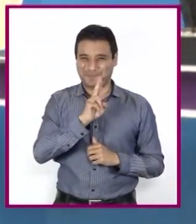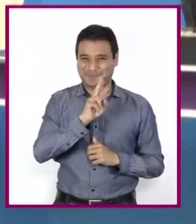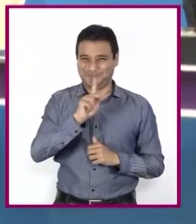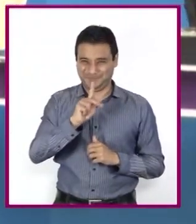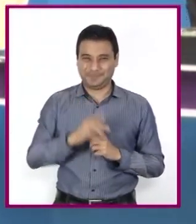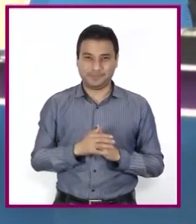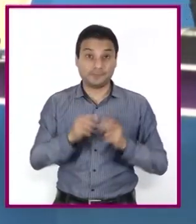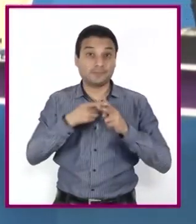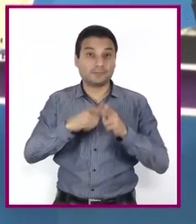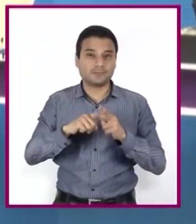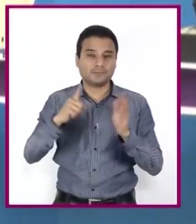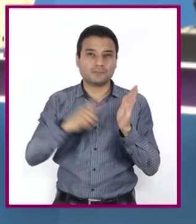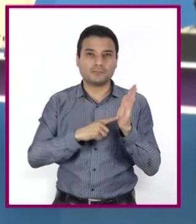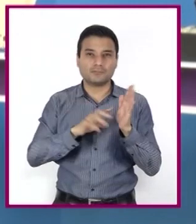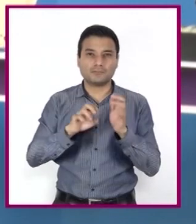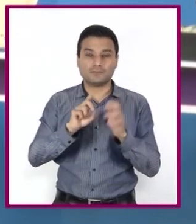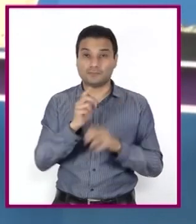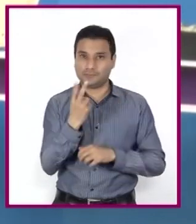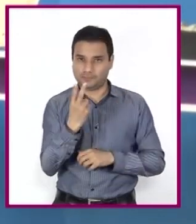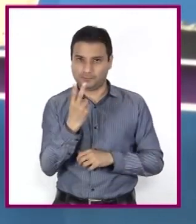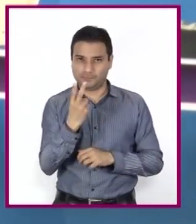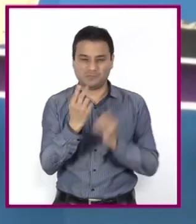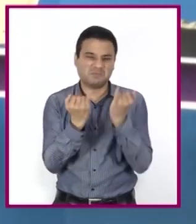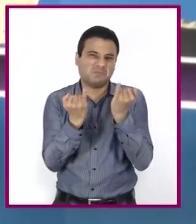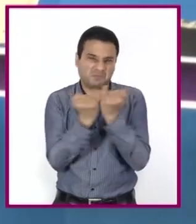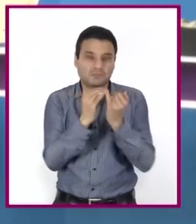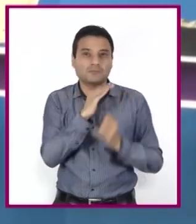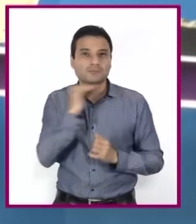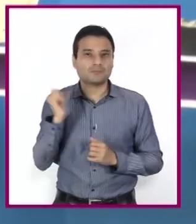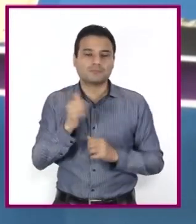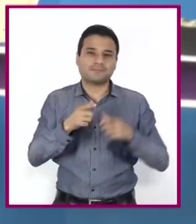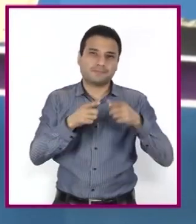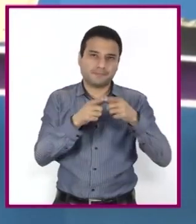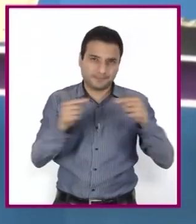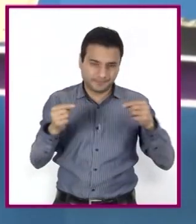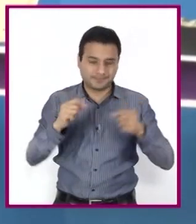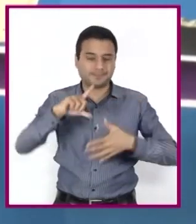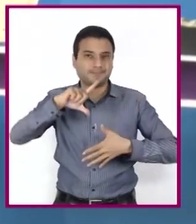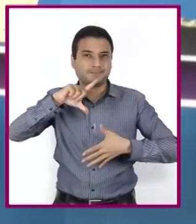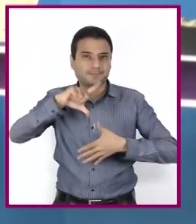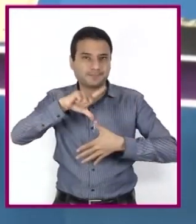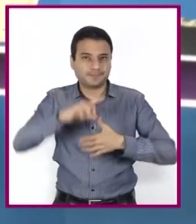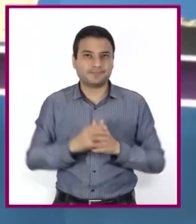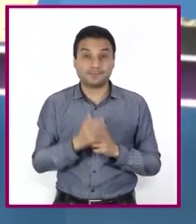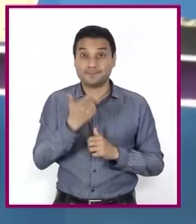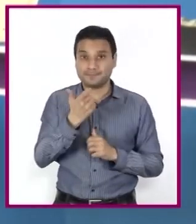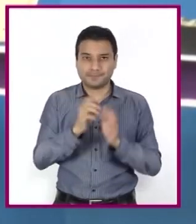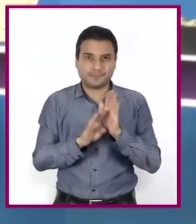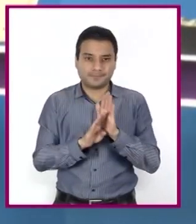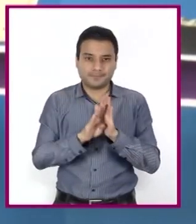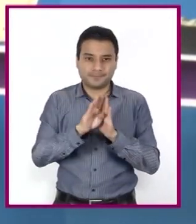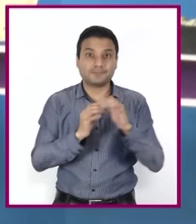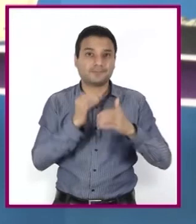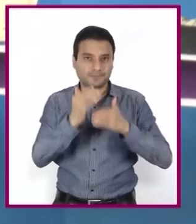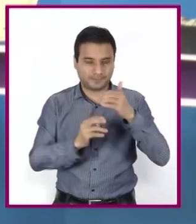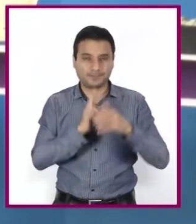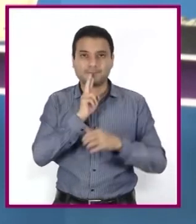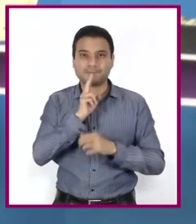en 1932, al igual que en Alemania, Japón y América Latina, mientras que en Francia fue